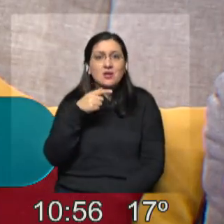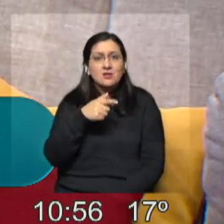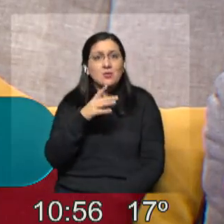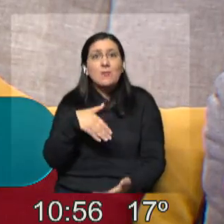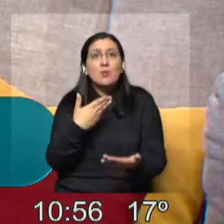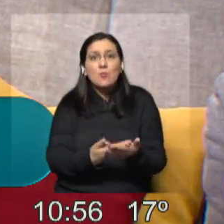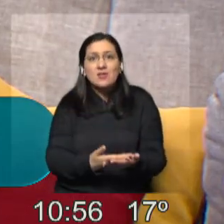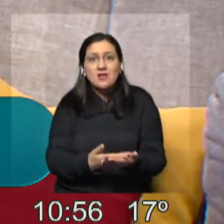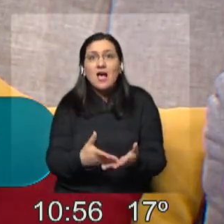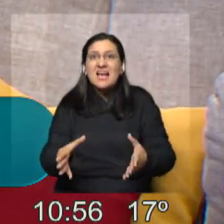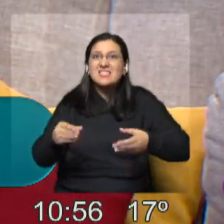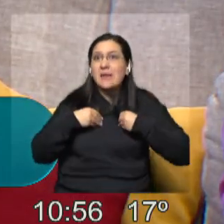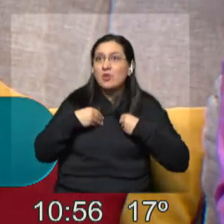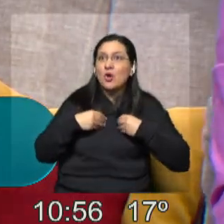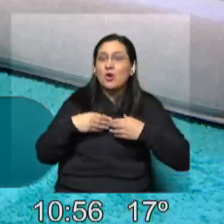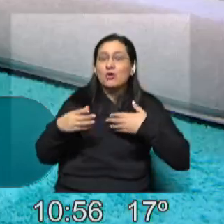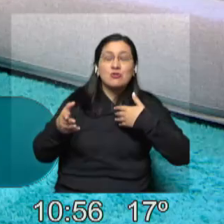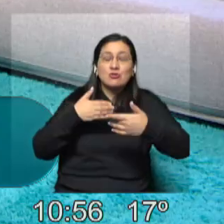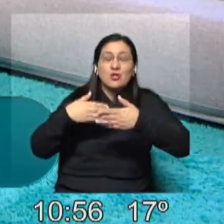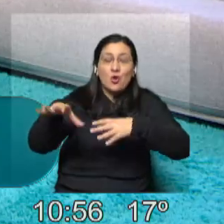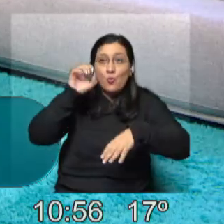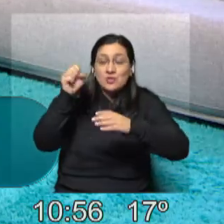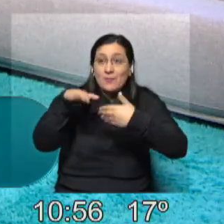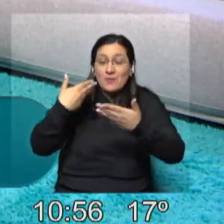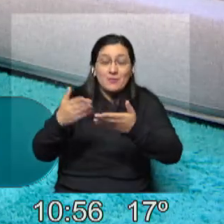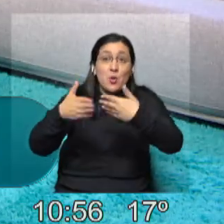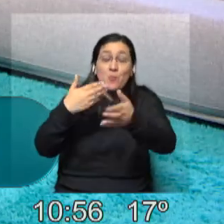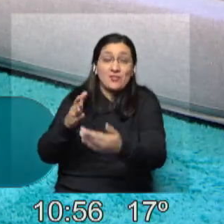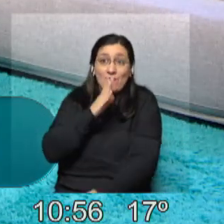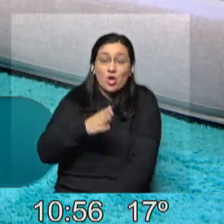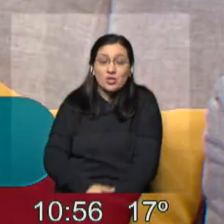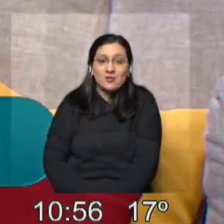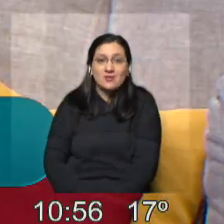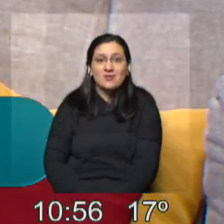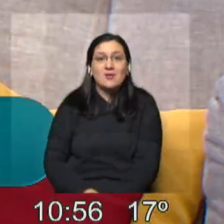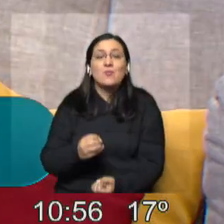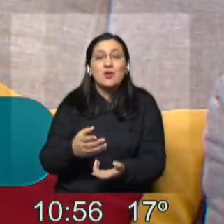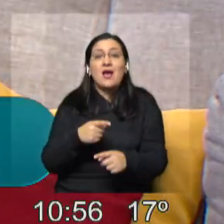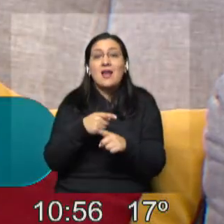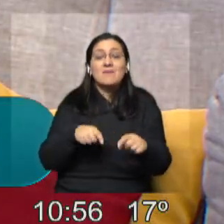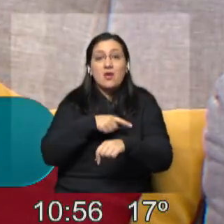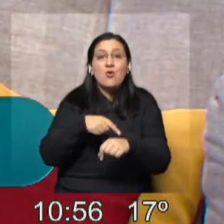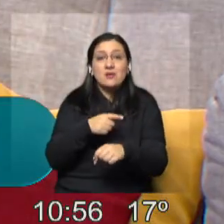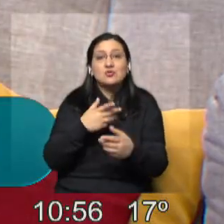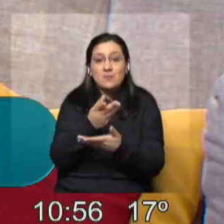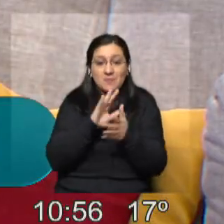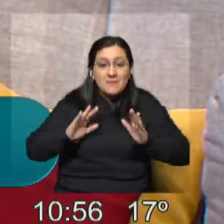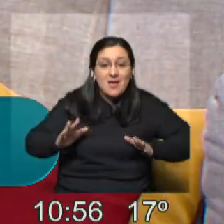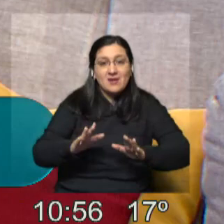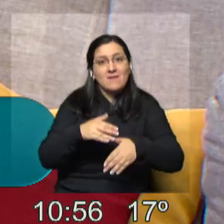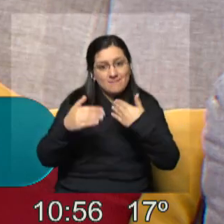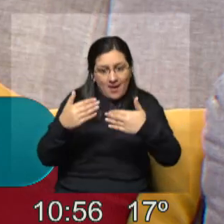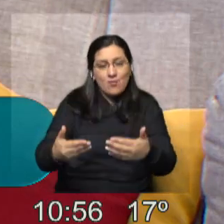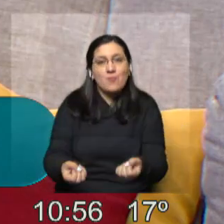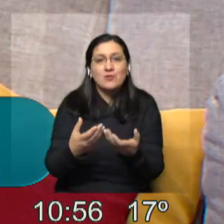una propuesta, acepto, le dije, lo que sea, dale, ok, me manda la canción a las media hora, la había mandado la maqueta, vamos para adelante